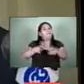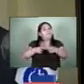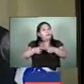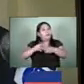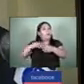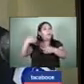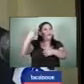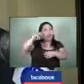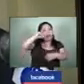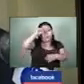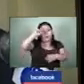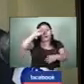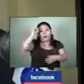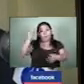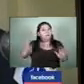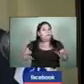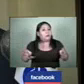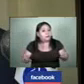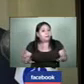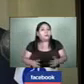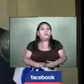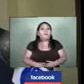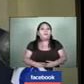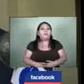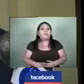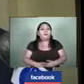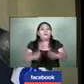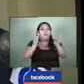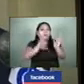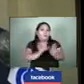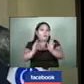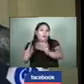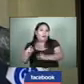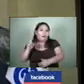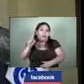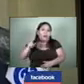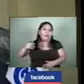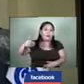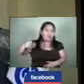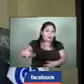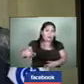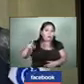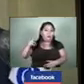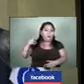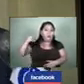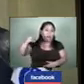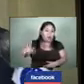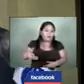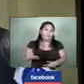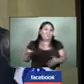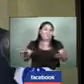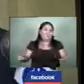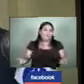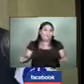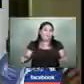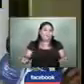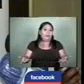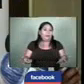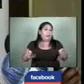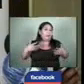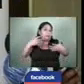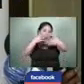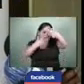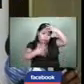y se trabajan siempre mediante los planes anuales de auditoría. Obviamente el universo es muy grande.